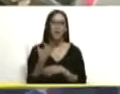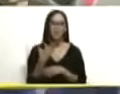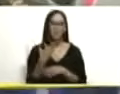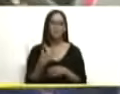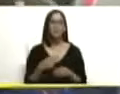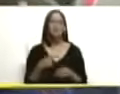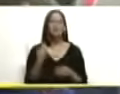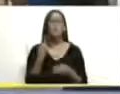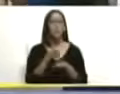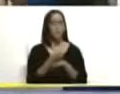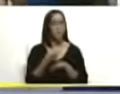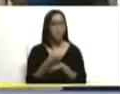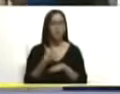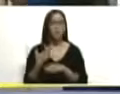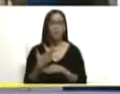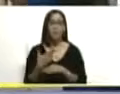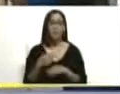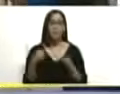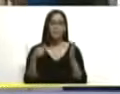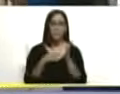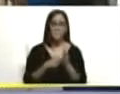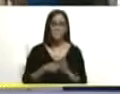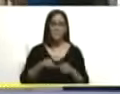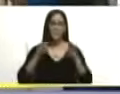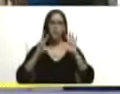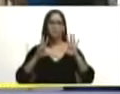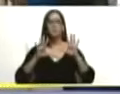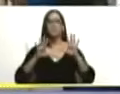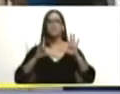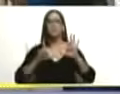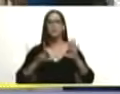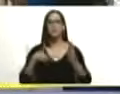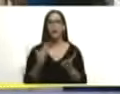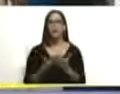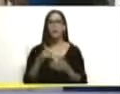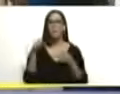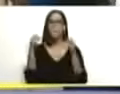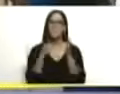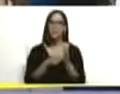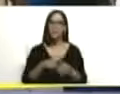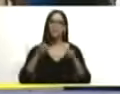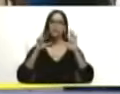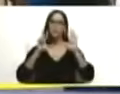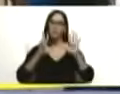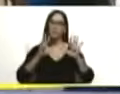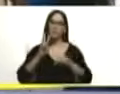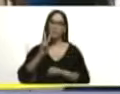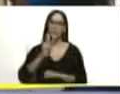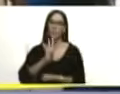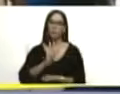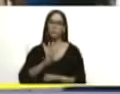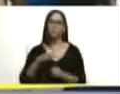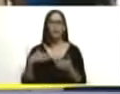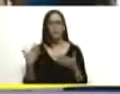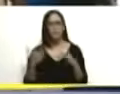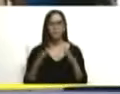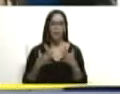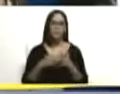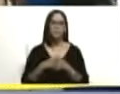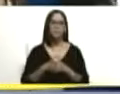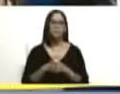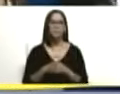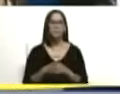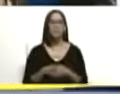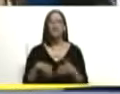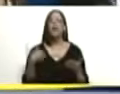una república en armas de 1817 a 1824, aproximadamente,